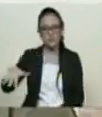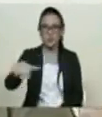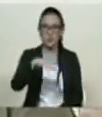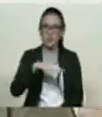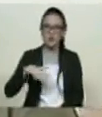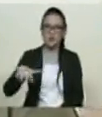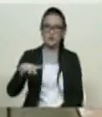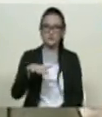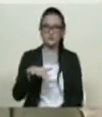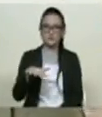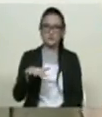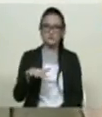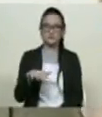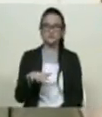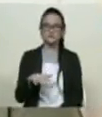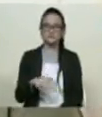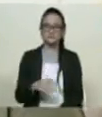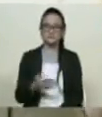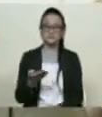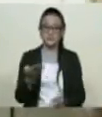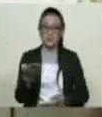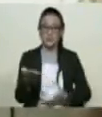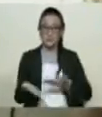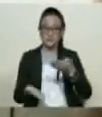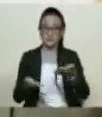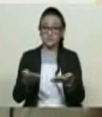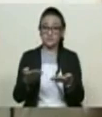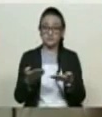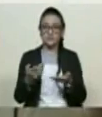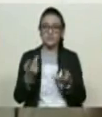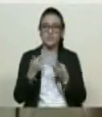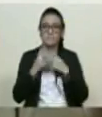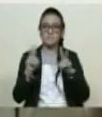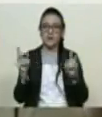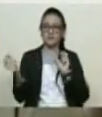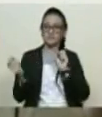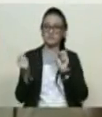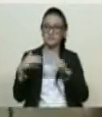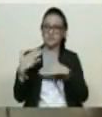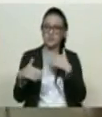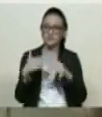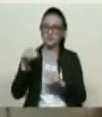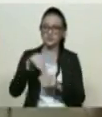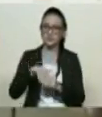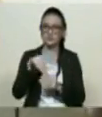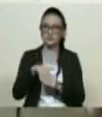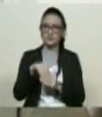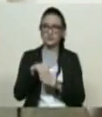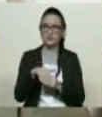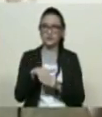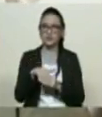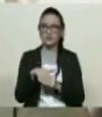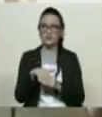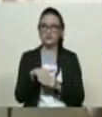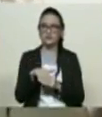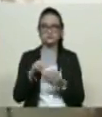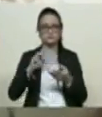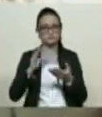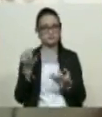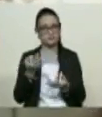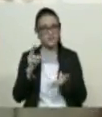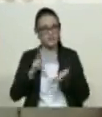los actores políticos que transitar en paz y mediante el diálogo hacia un proceso electoral soberano y